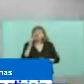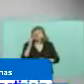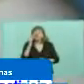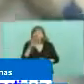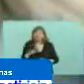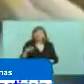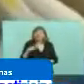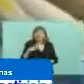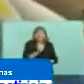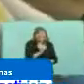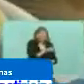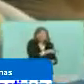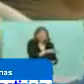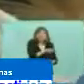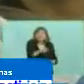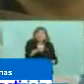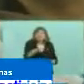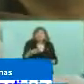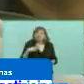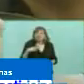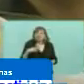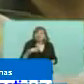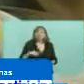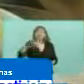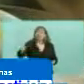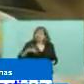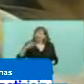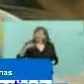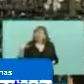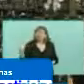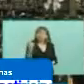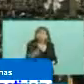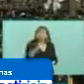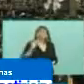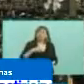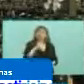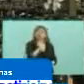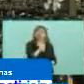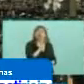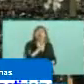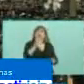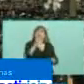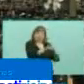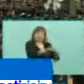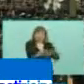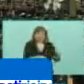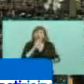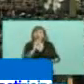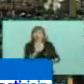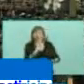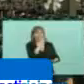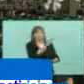podido ser identificados, porque cada uno merece tener su nombre en una lápida.